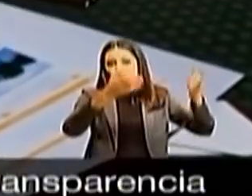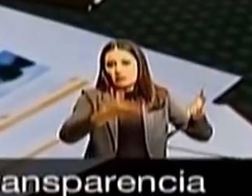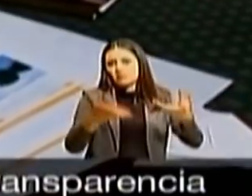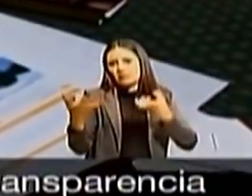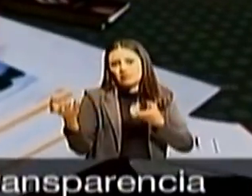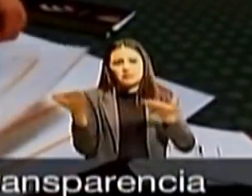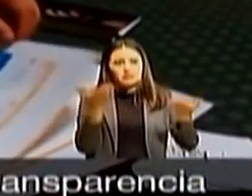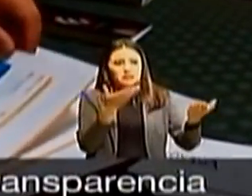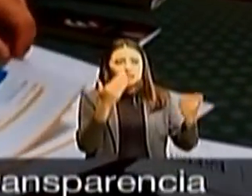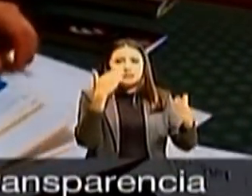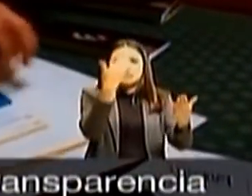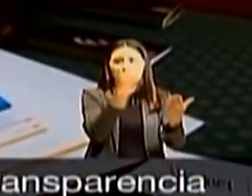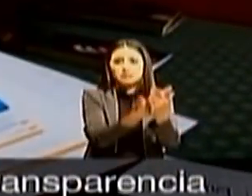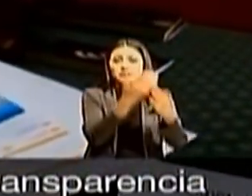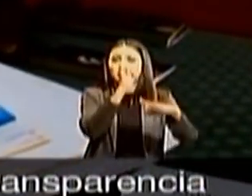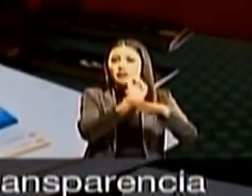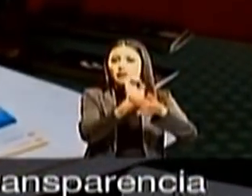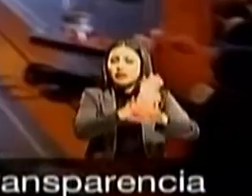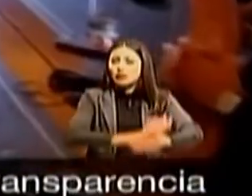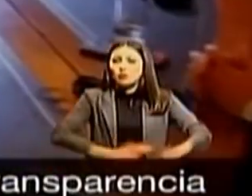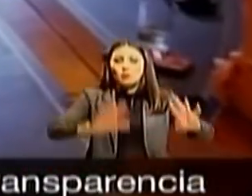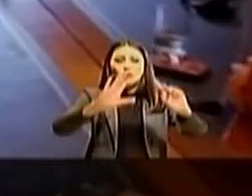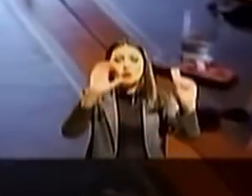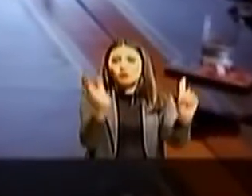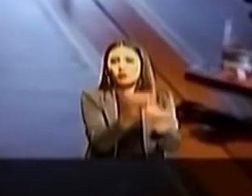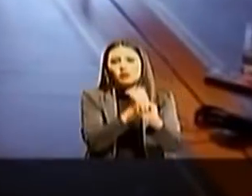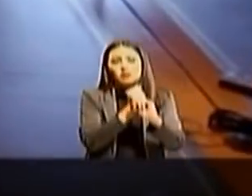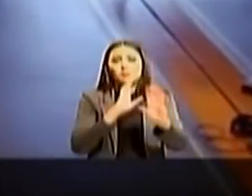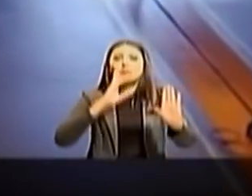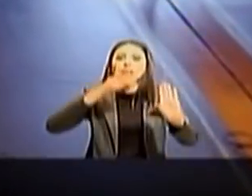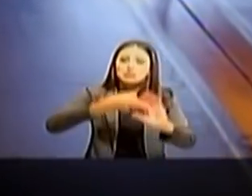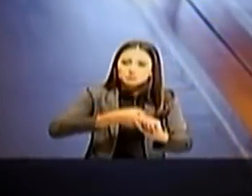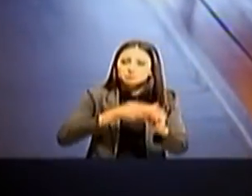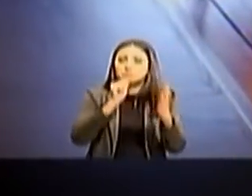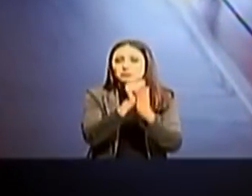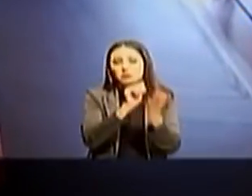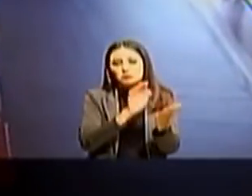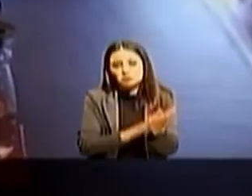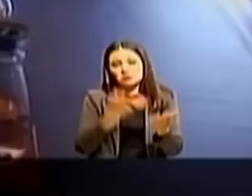empresas, de llegar al país y participar en proyectos por